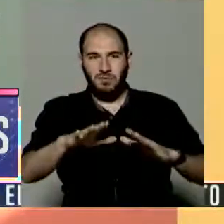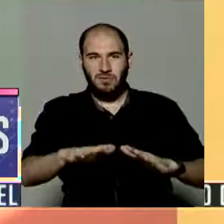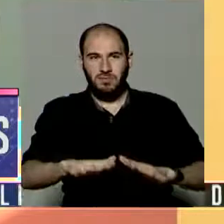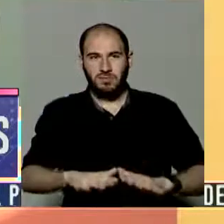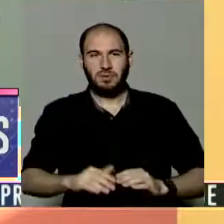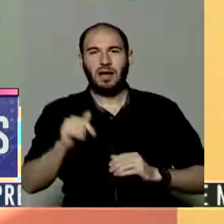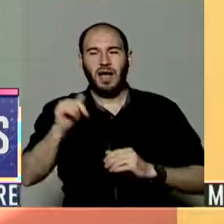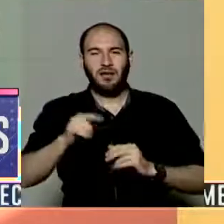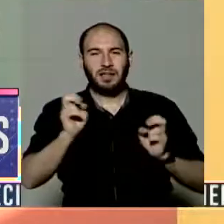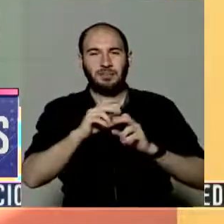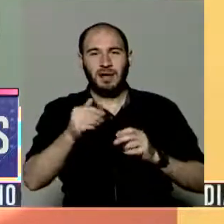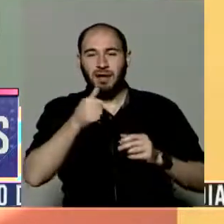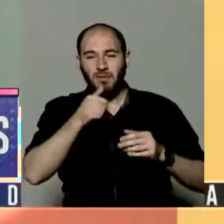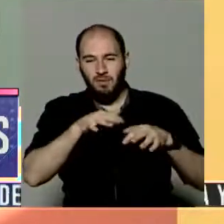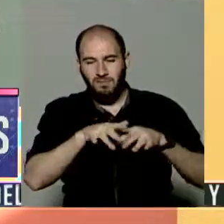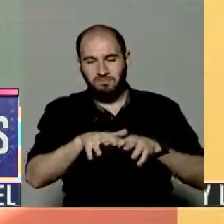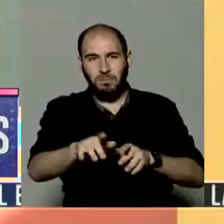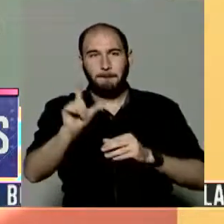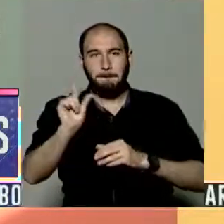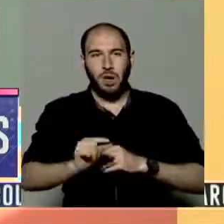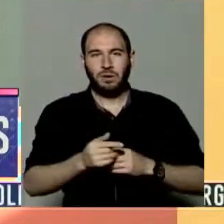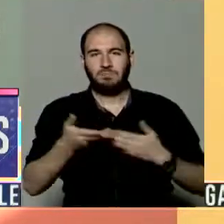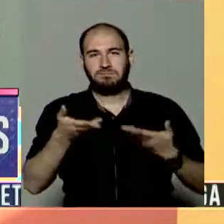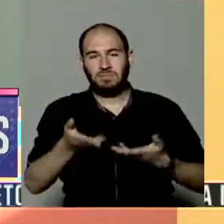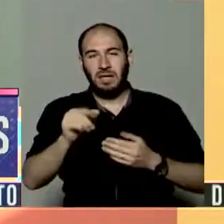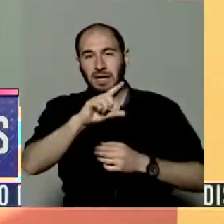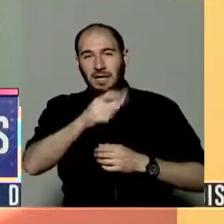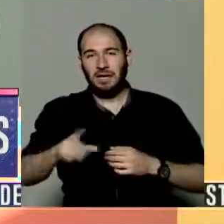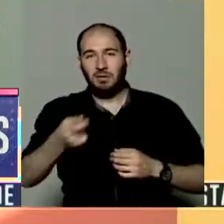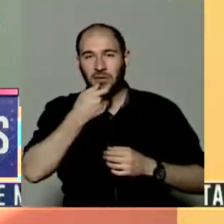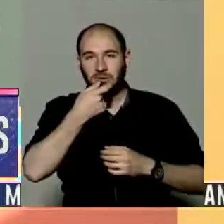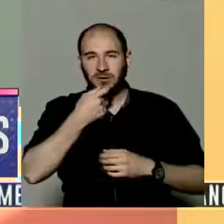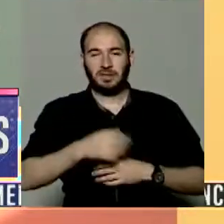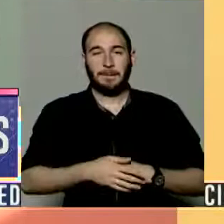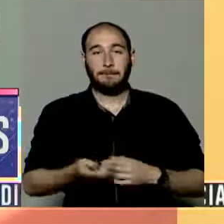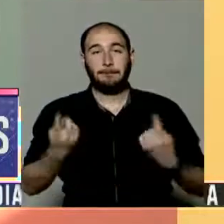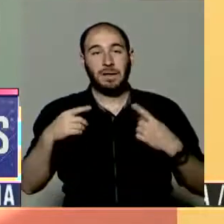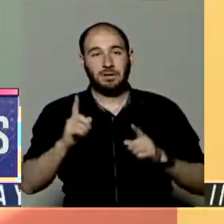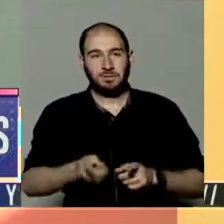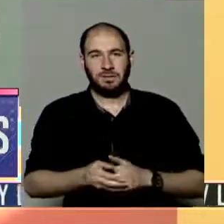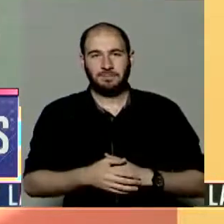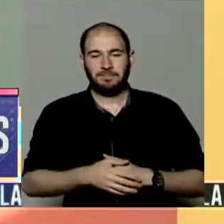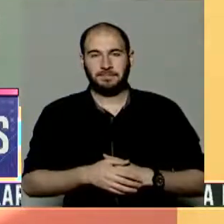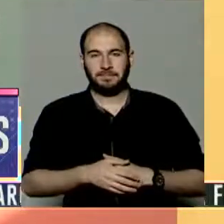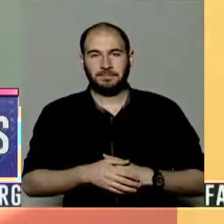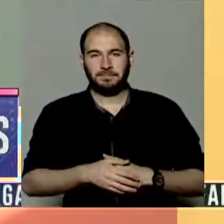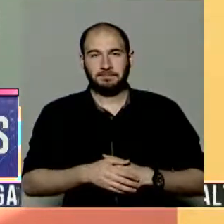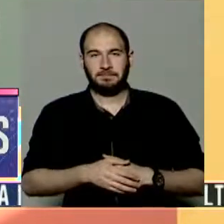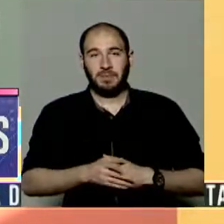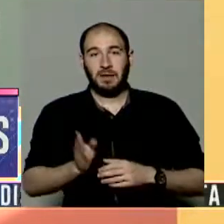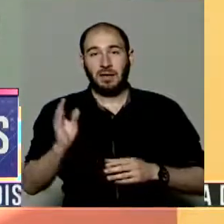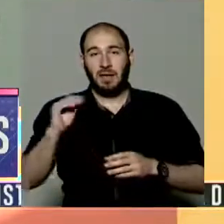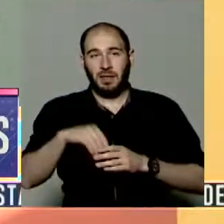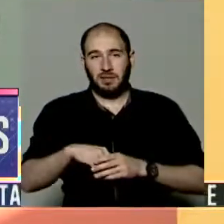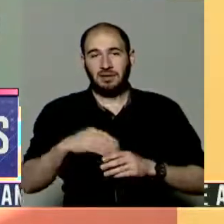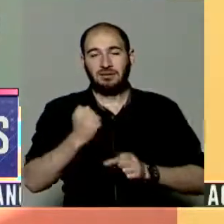está relacionado con el poco caudal que está suministrando el río Mendoza, pero también con lo que es parte